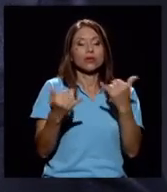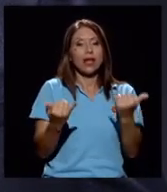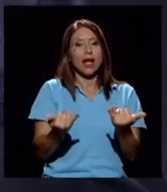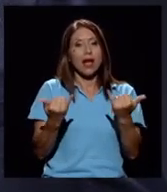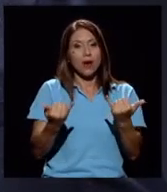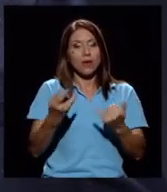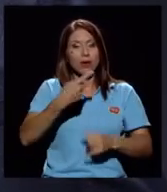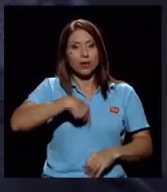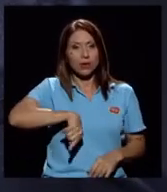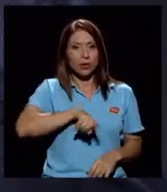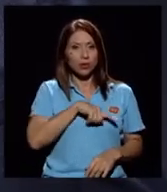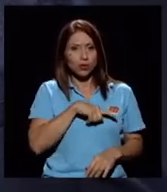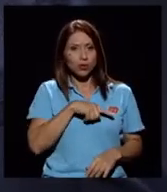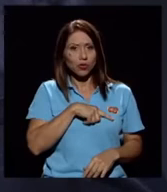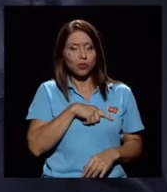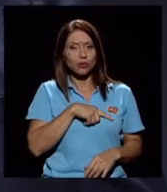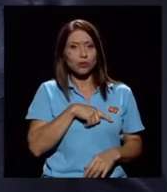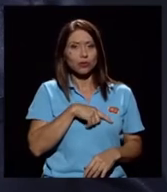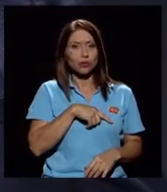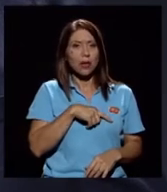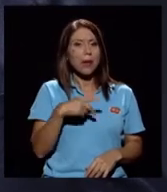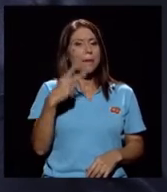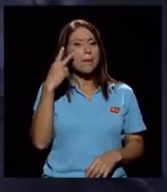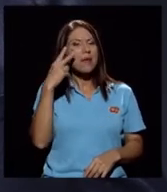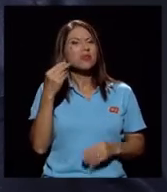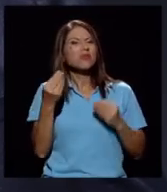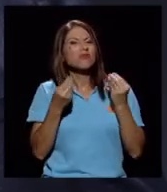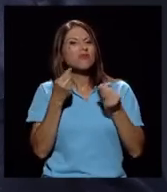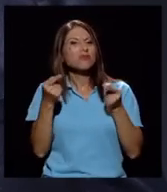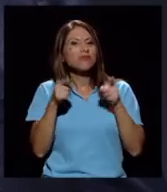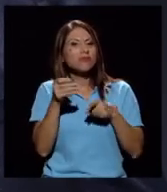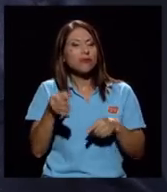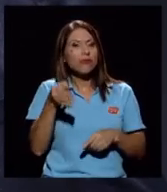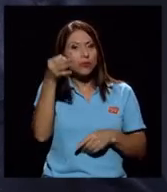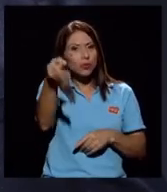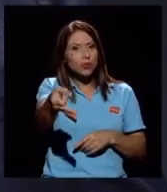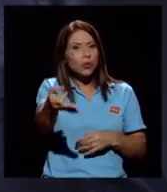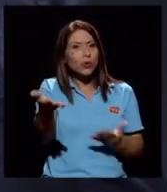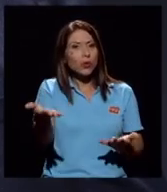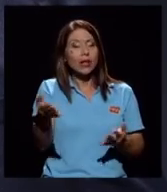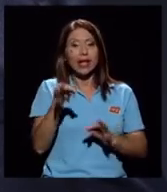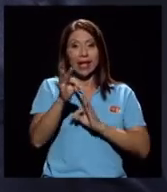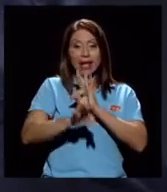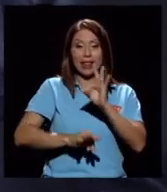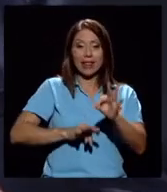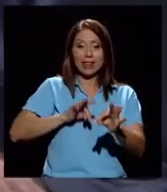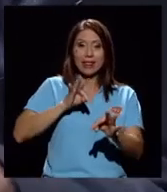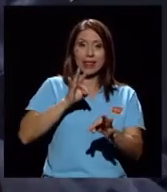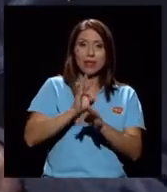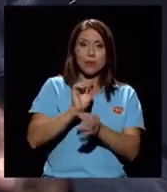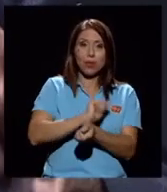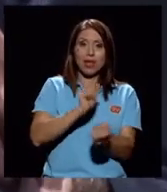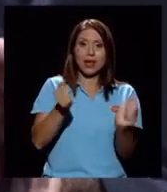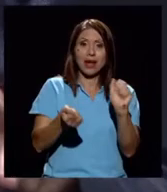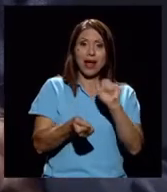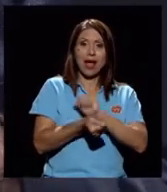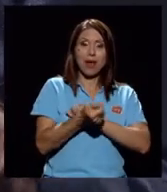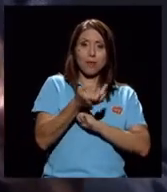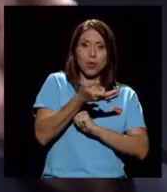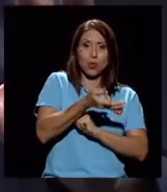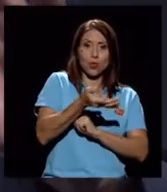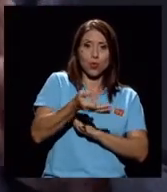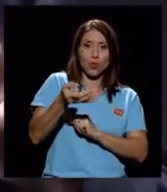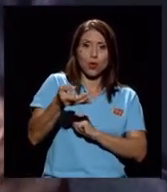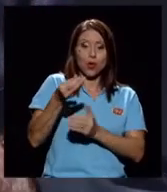que nosotros veríamos hacia futuro es que el tipo de cambio se va a ir ajustando de conformidad con